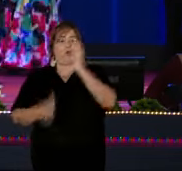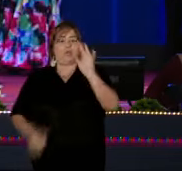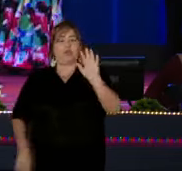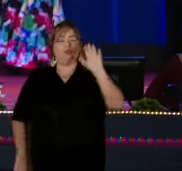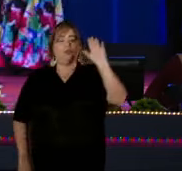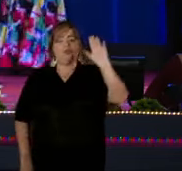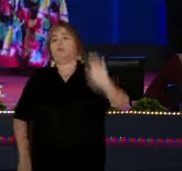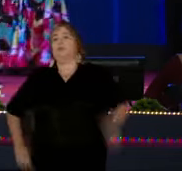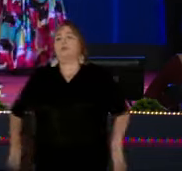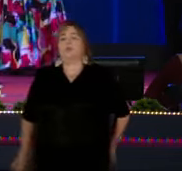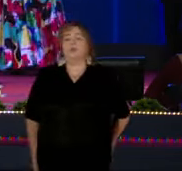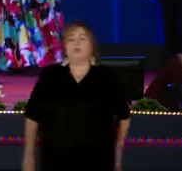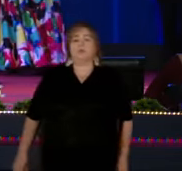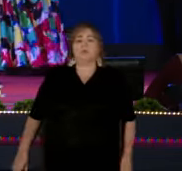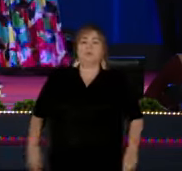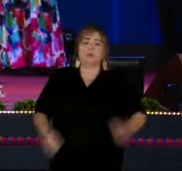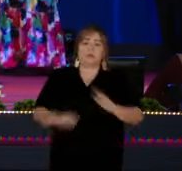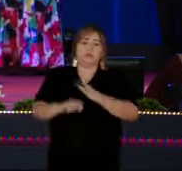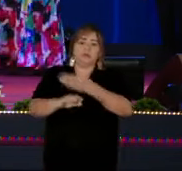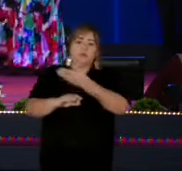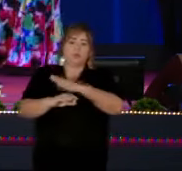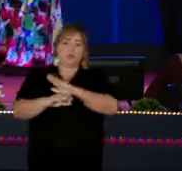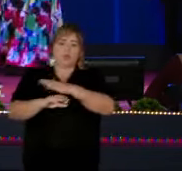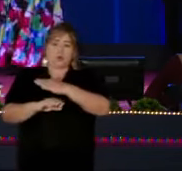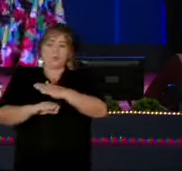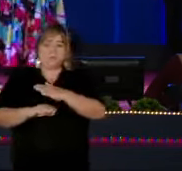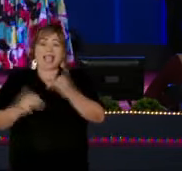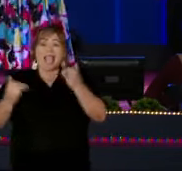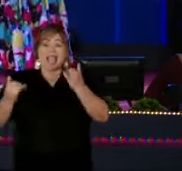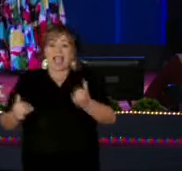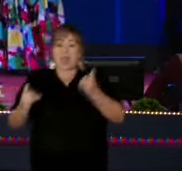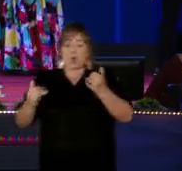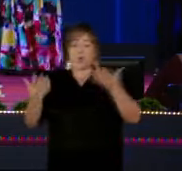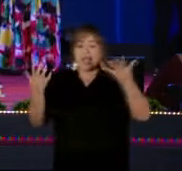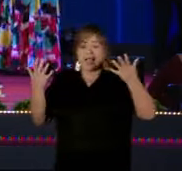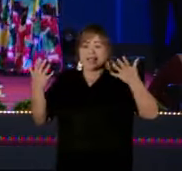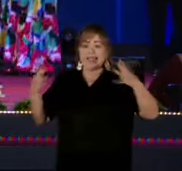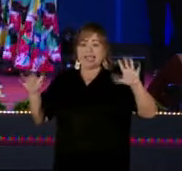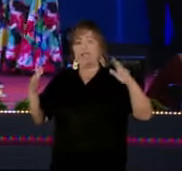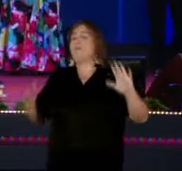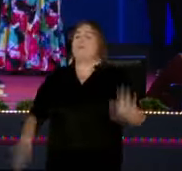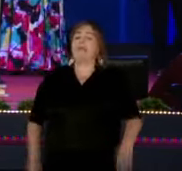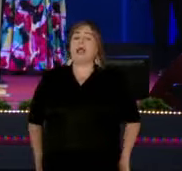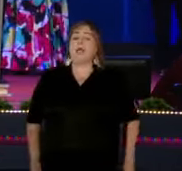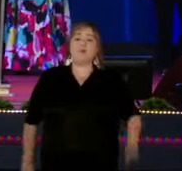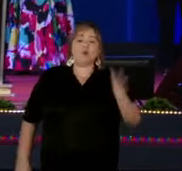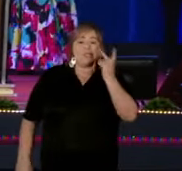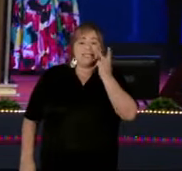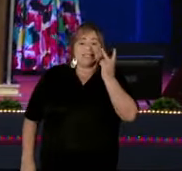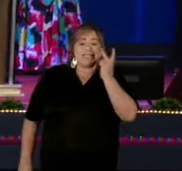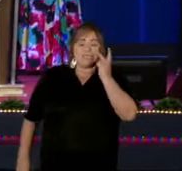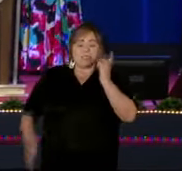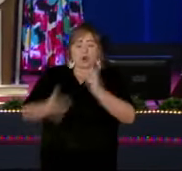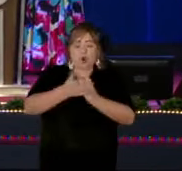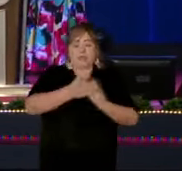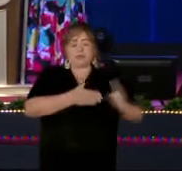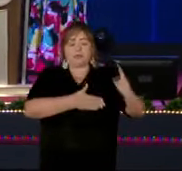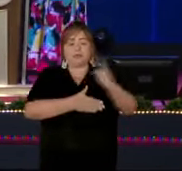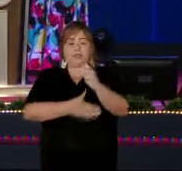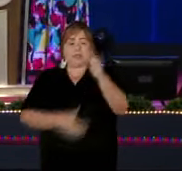Amén. Y hay un coro que me voy a ir con ese. Todavía tengo deseo de seguir predicando, pero no puedo. En el mismo